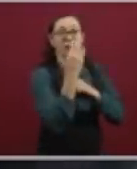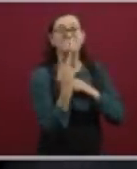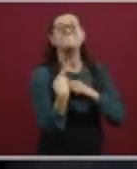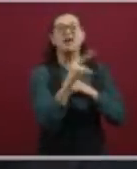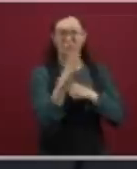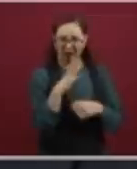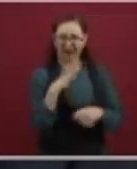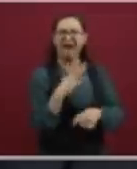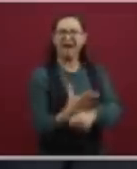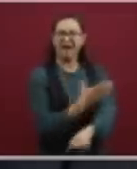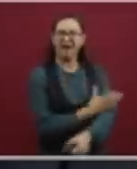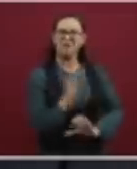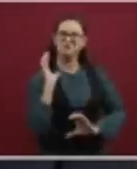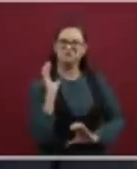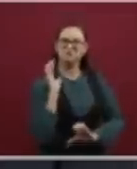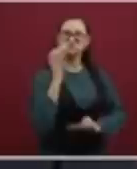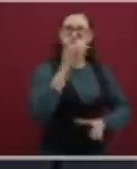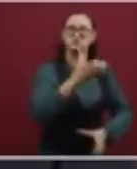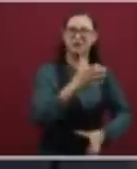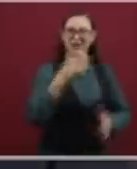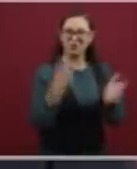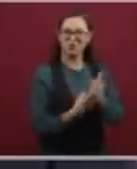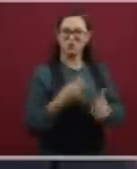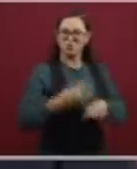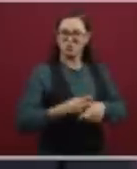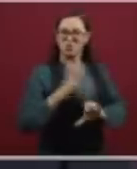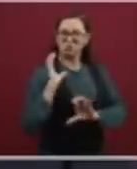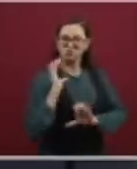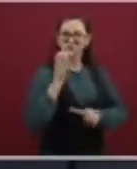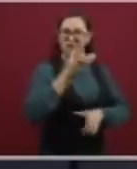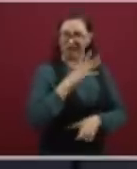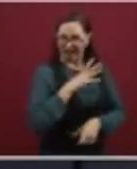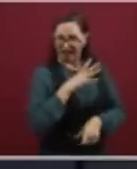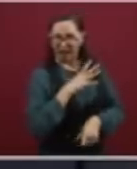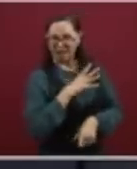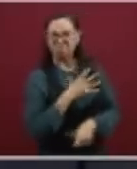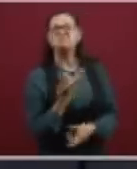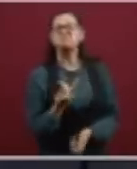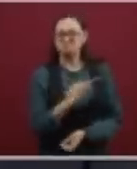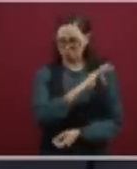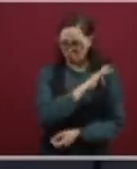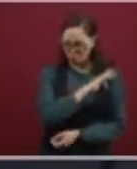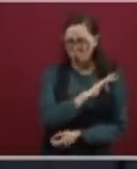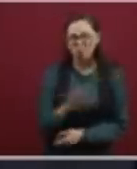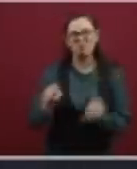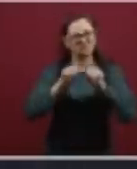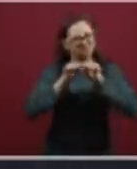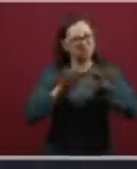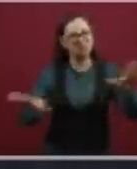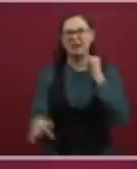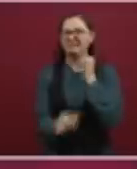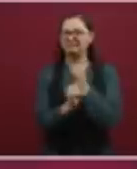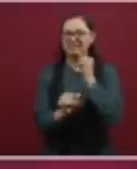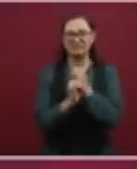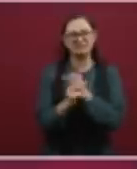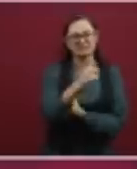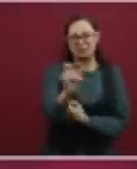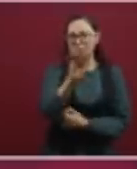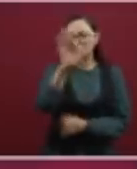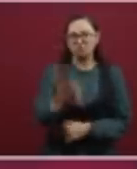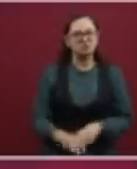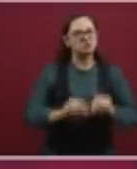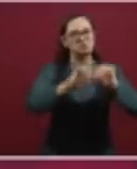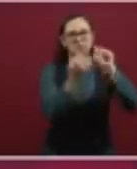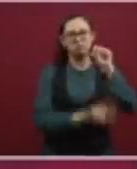Entonces, vamos a resolver esta demanda. Además, hay algo